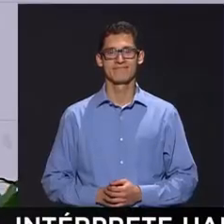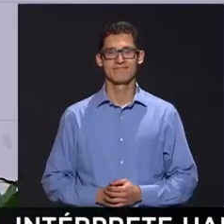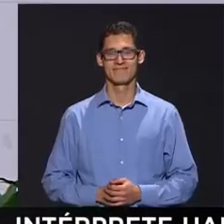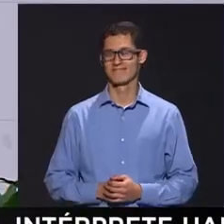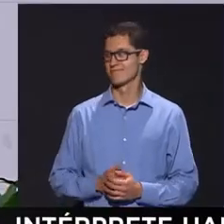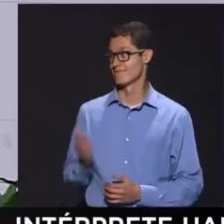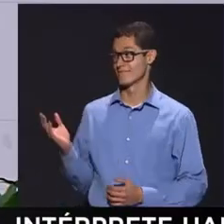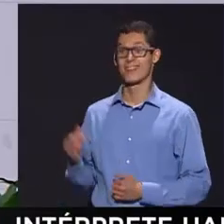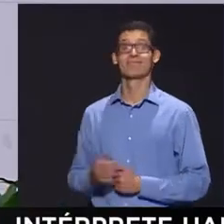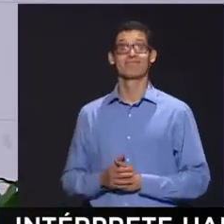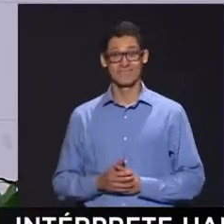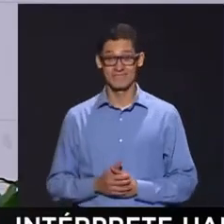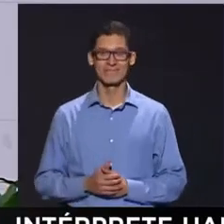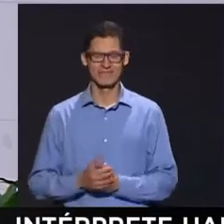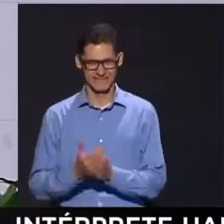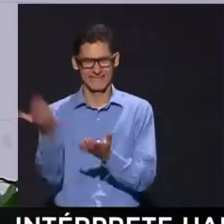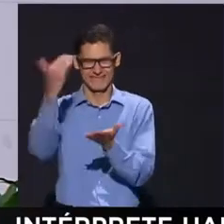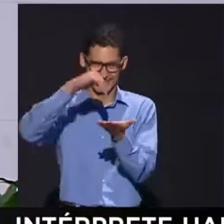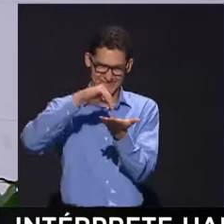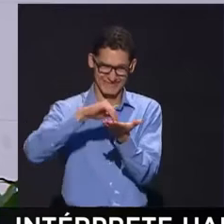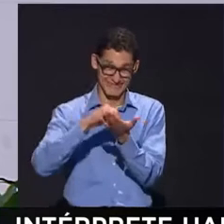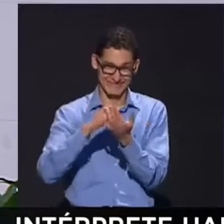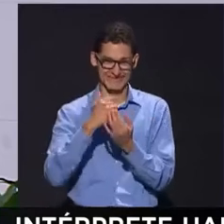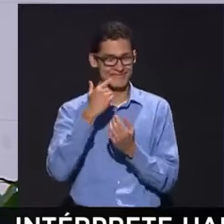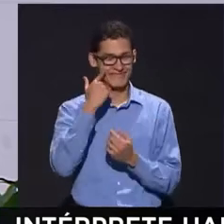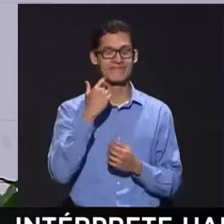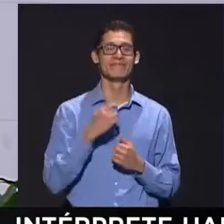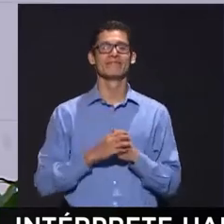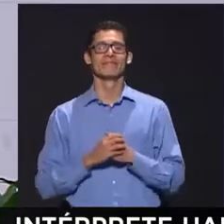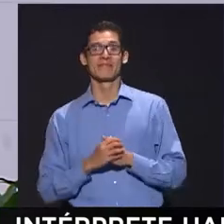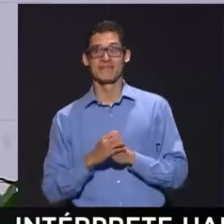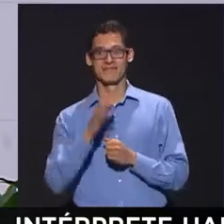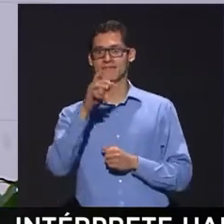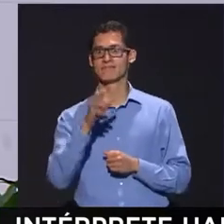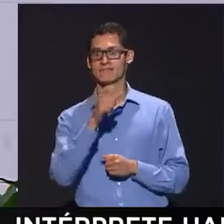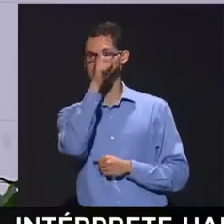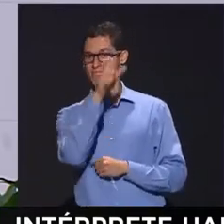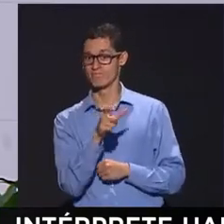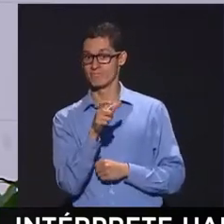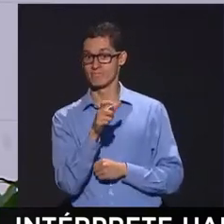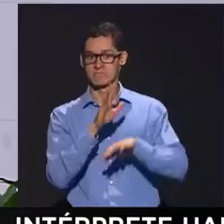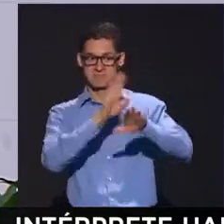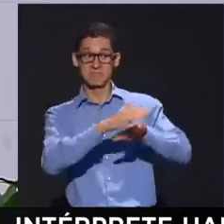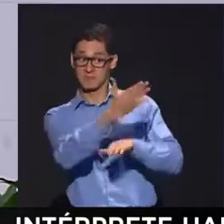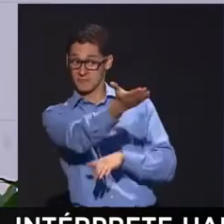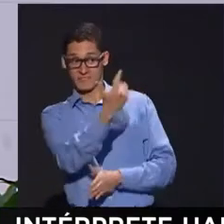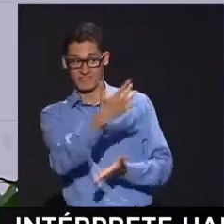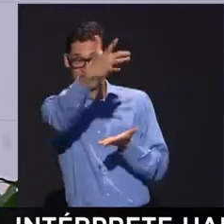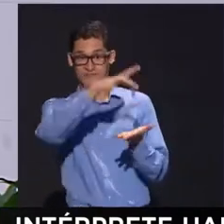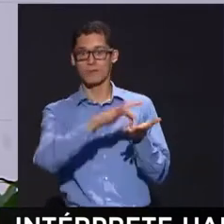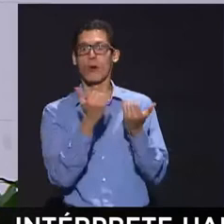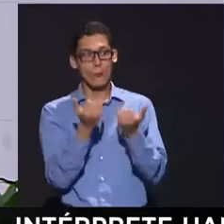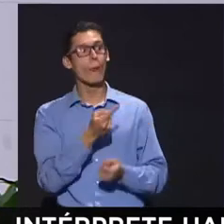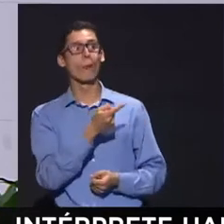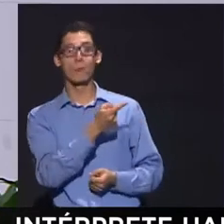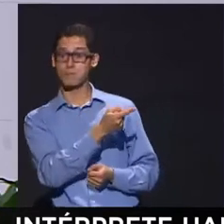Bueno, y retomamos en nuestro programa En Casa Aprendemos, y ya tengo el invitado que nos va a estar acompañando y hablándonos sobre